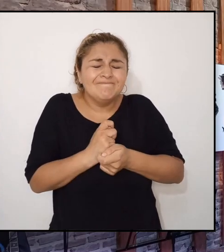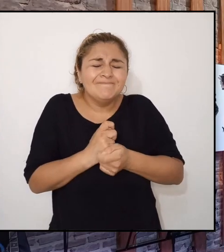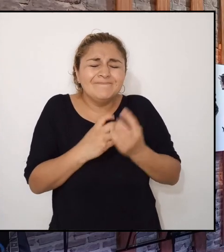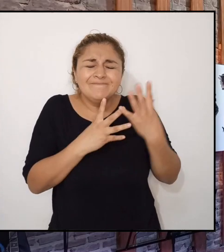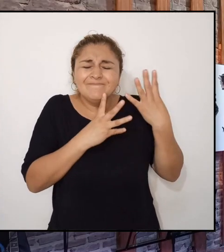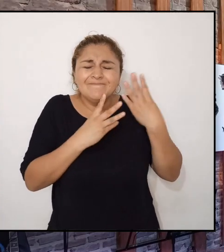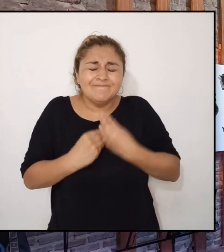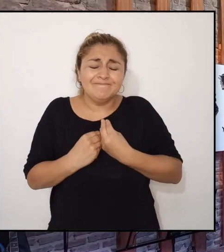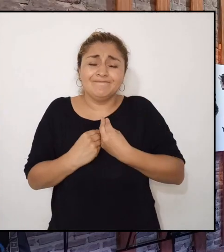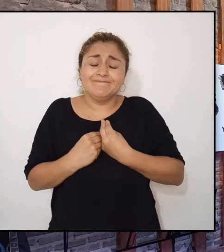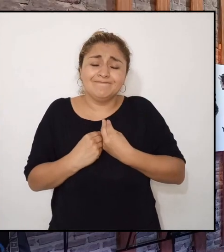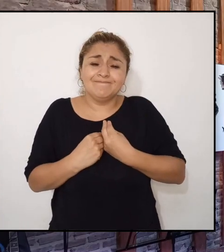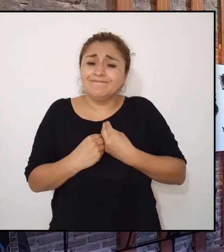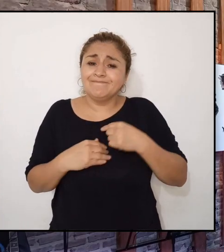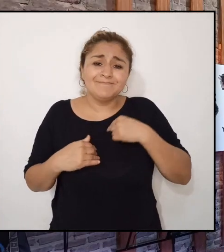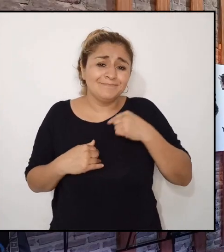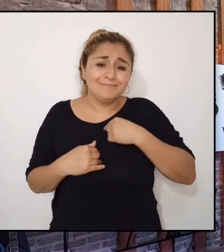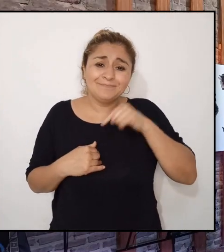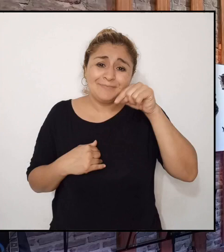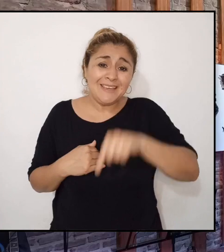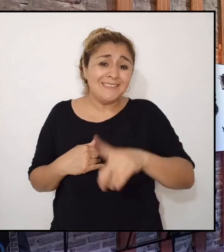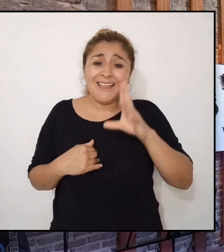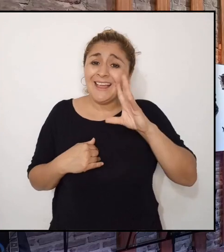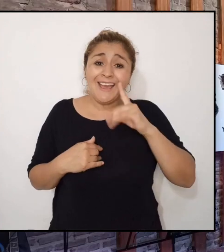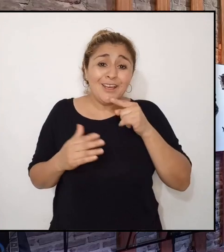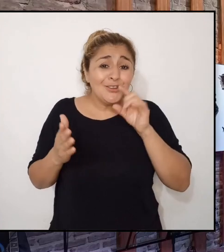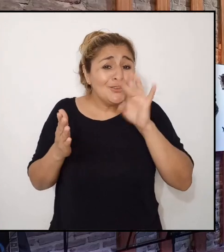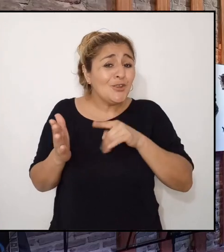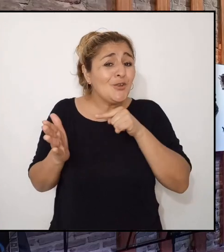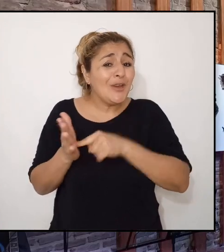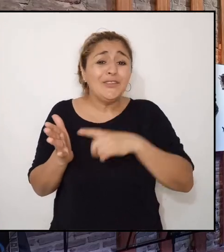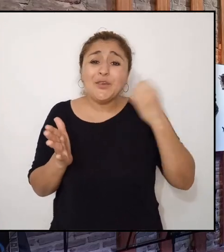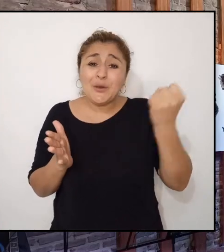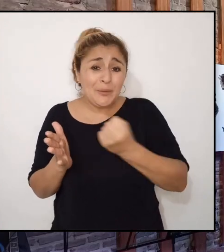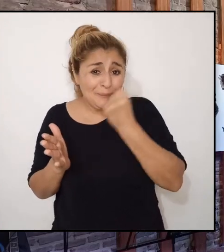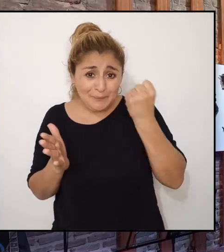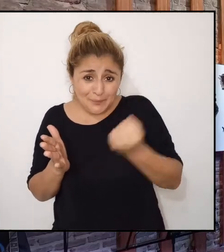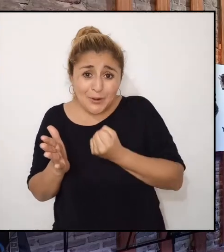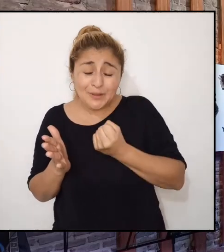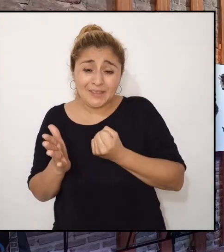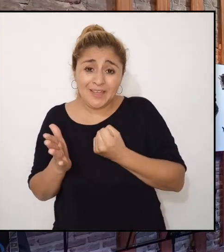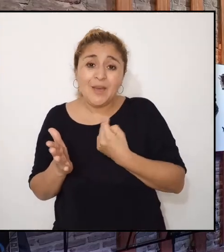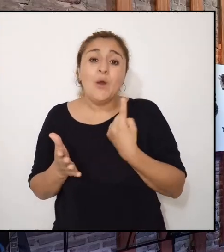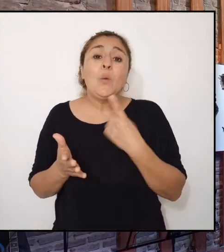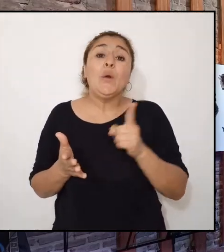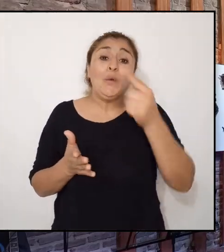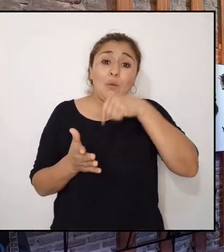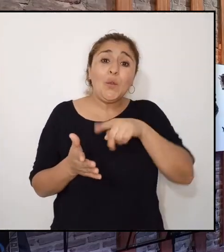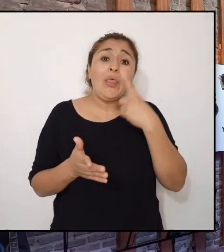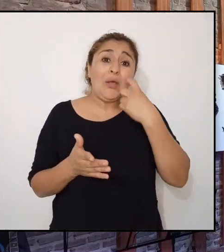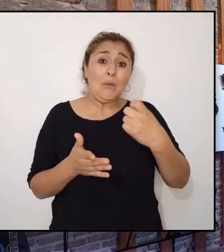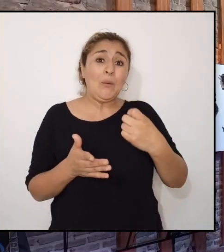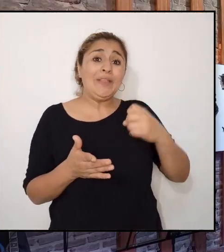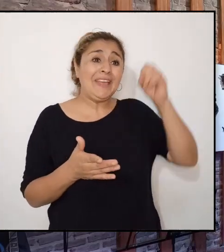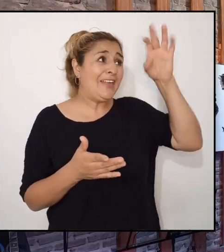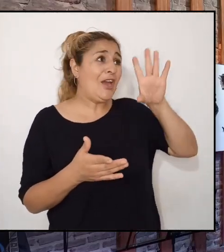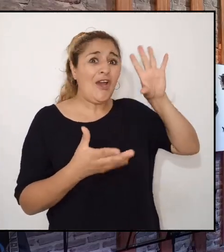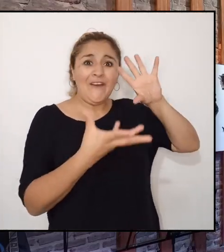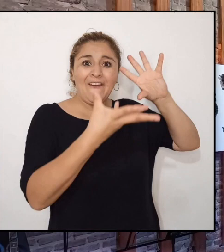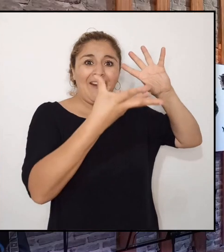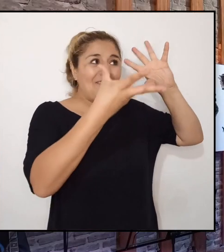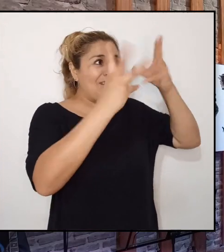Es lo único que importa cuando estamos en presencia del Dios eterno a quien